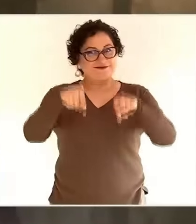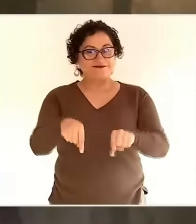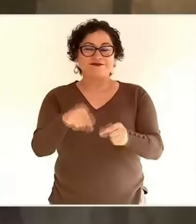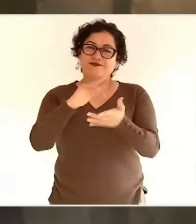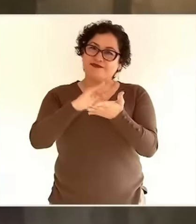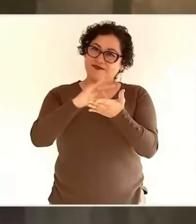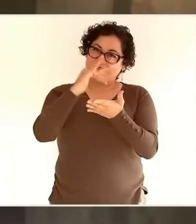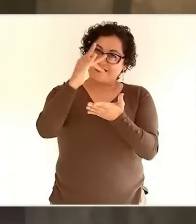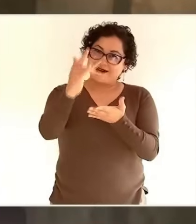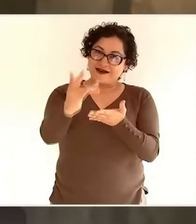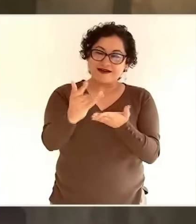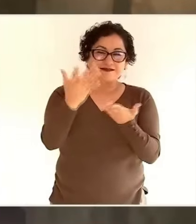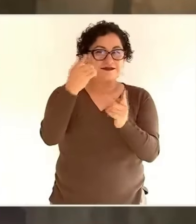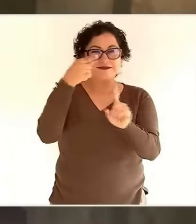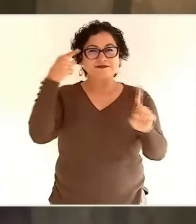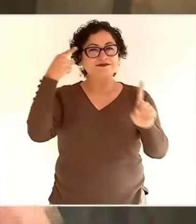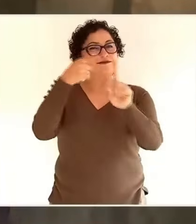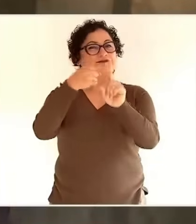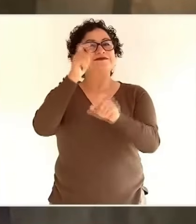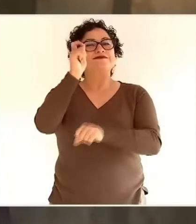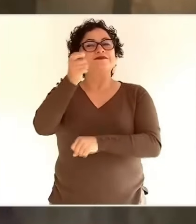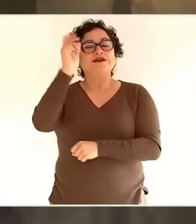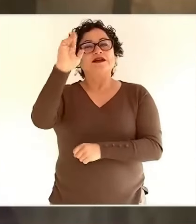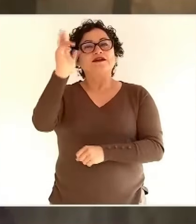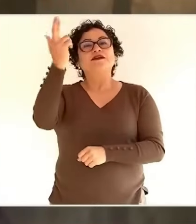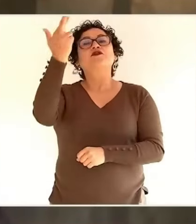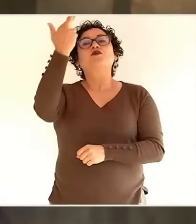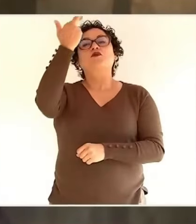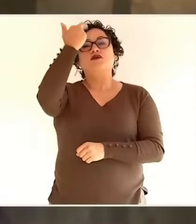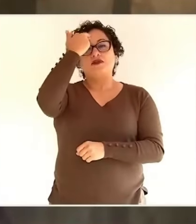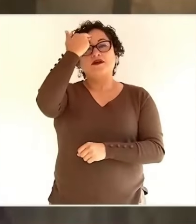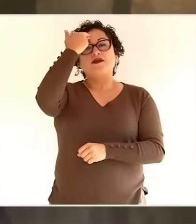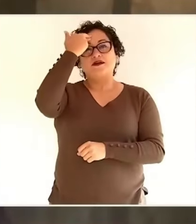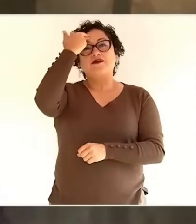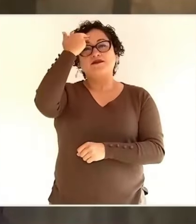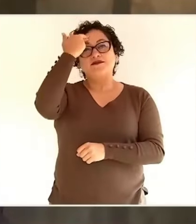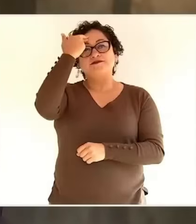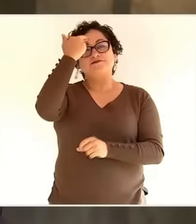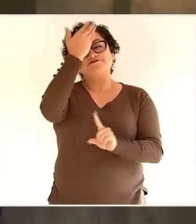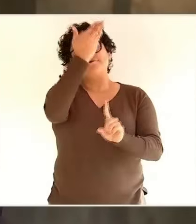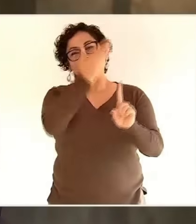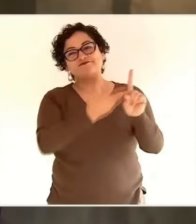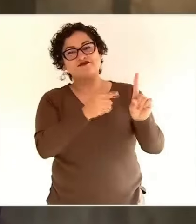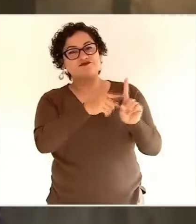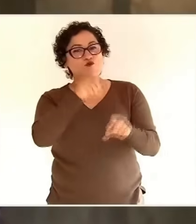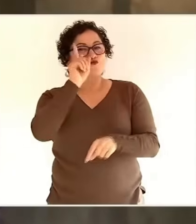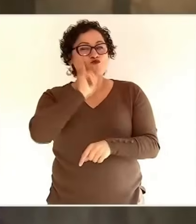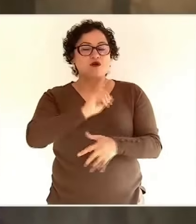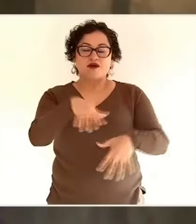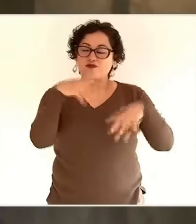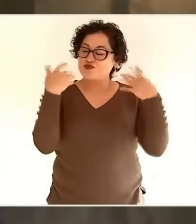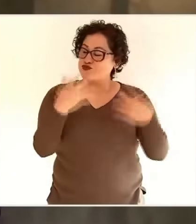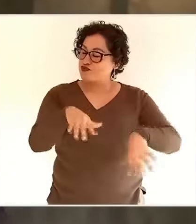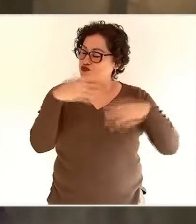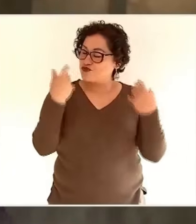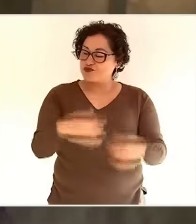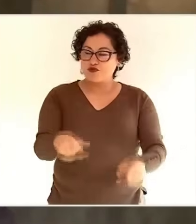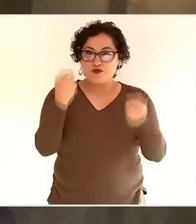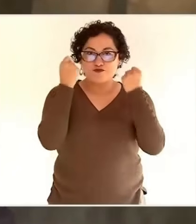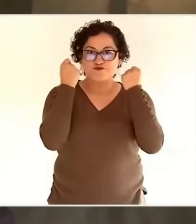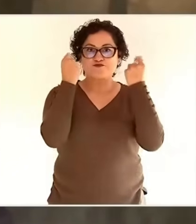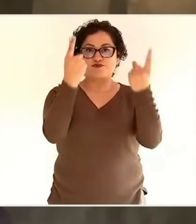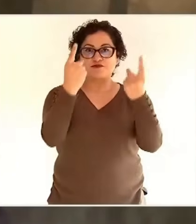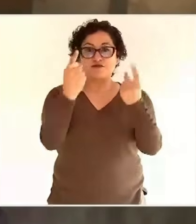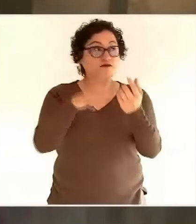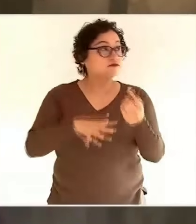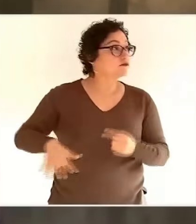hoy a recordar a una mujer extraordinaria. Nos encontramos en el